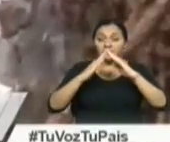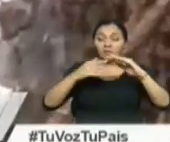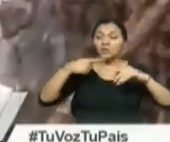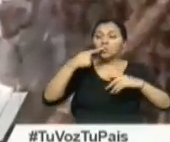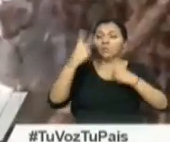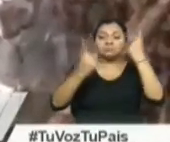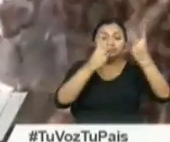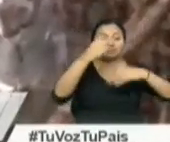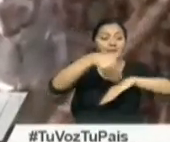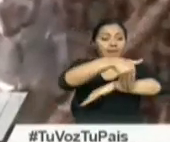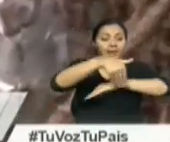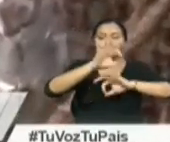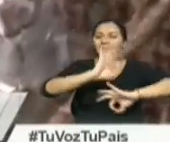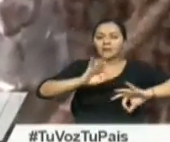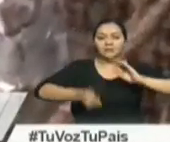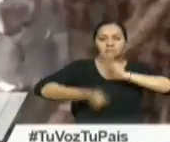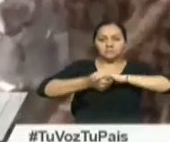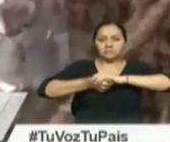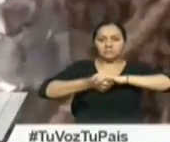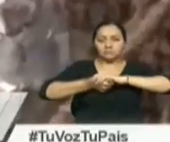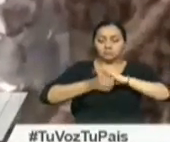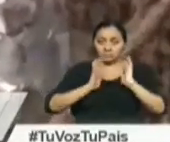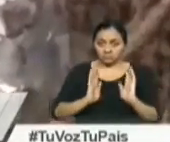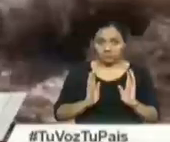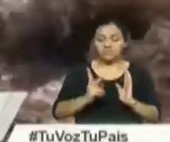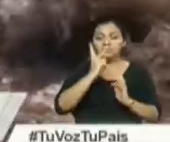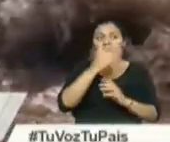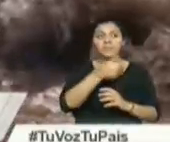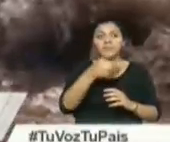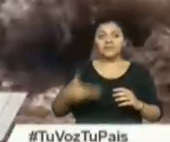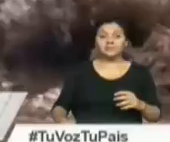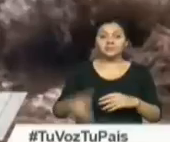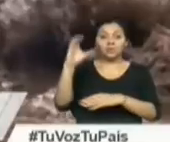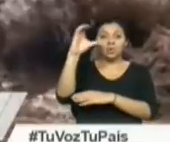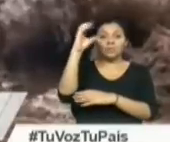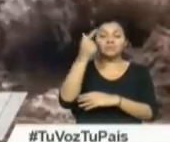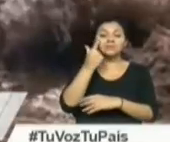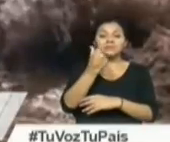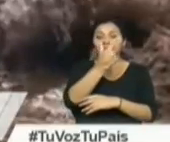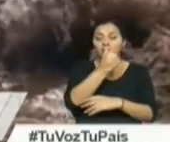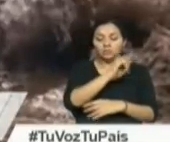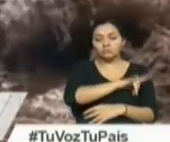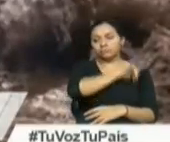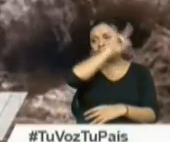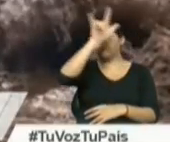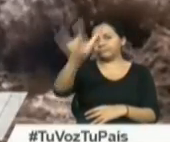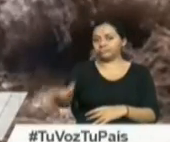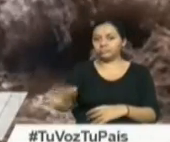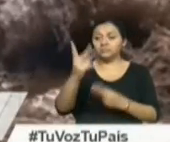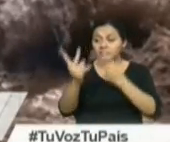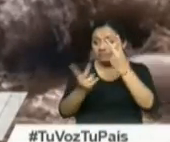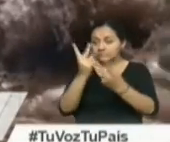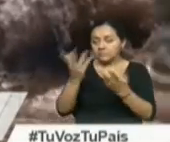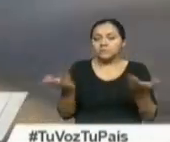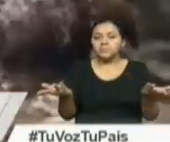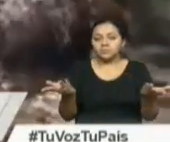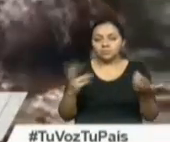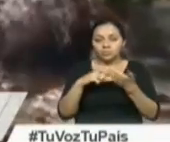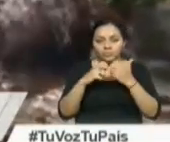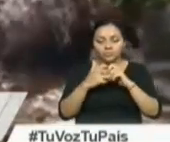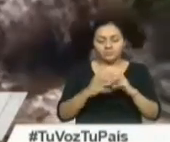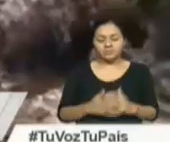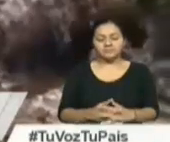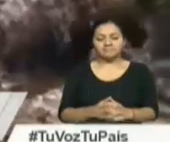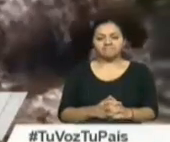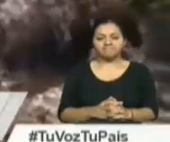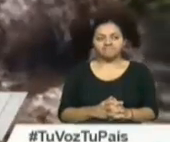para evitar mayores emergencias. Se tiene previsto que el presidente de Colombia, Juan Manuel Santos, se dirija en las próximas horas a la zona afectada ante